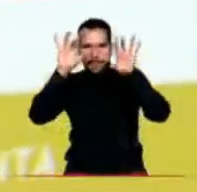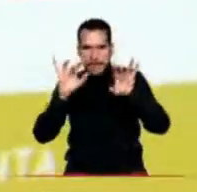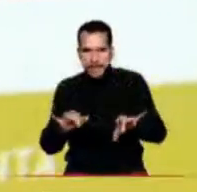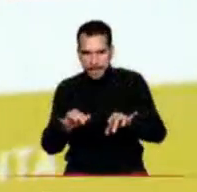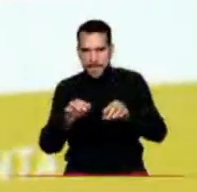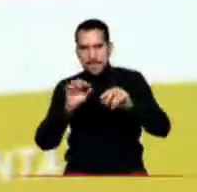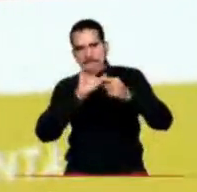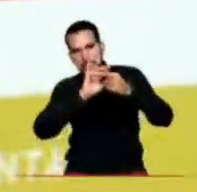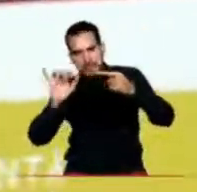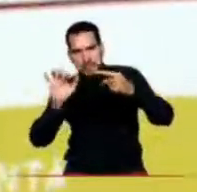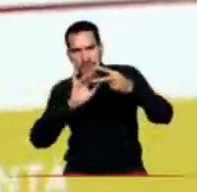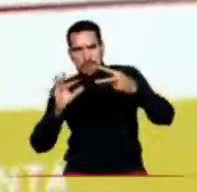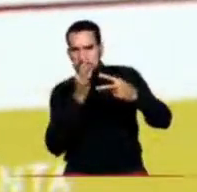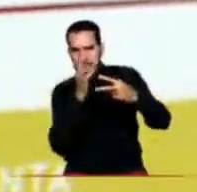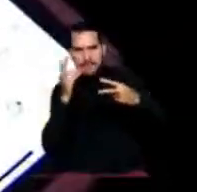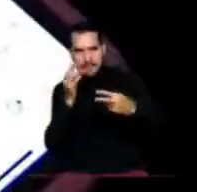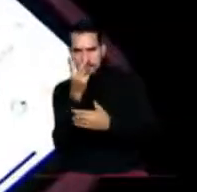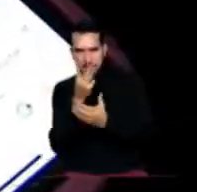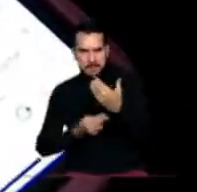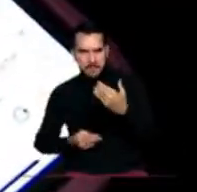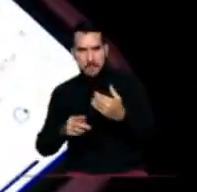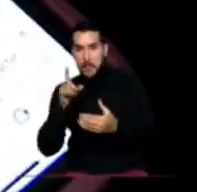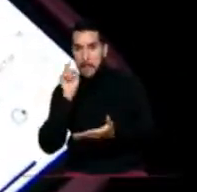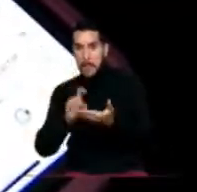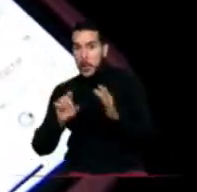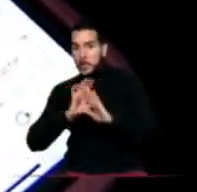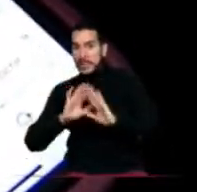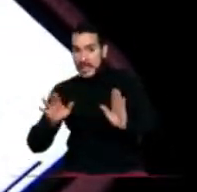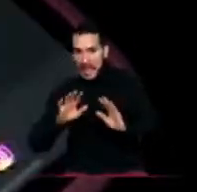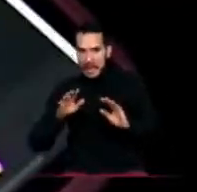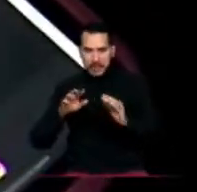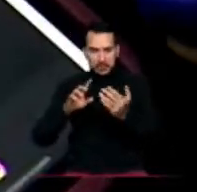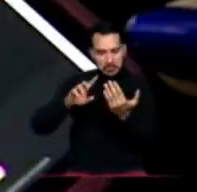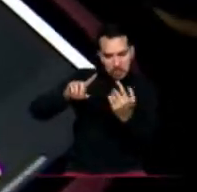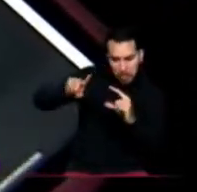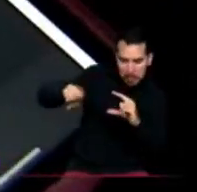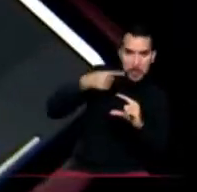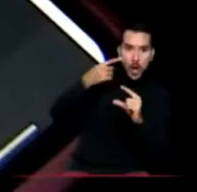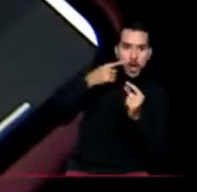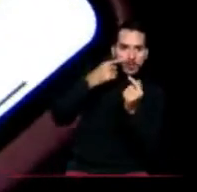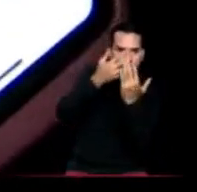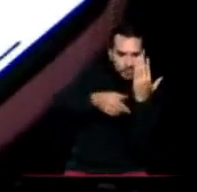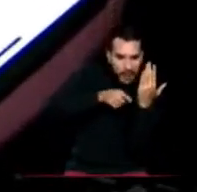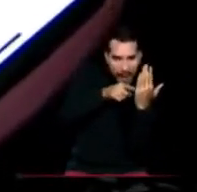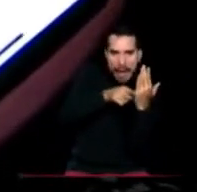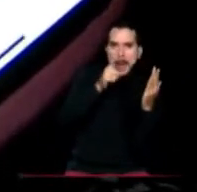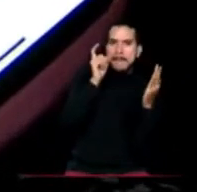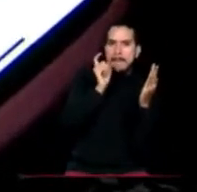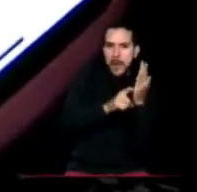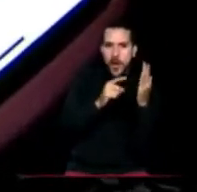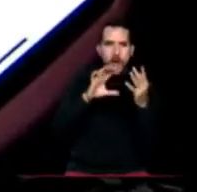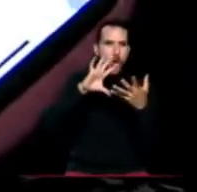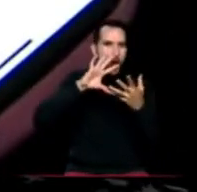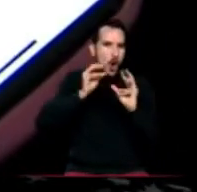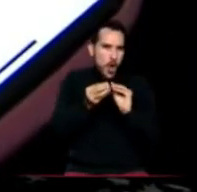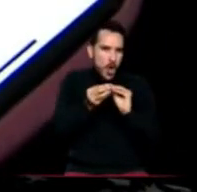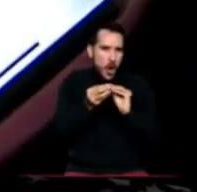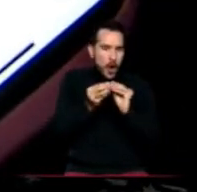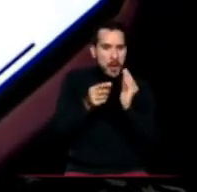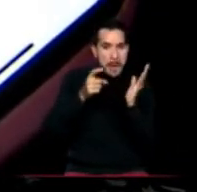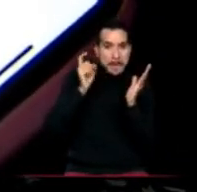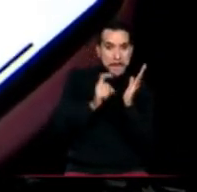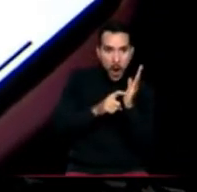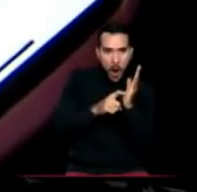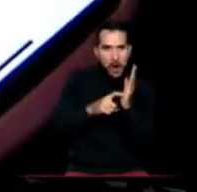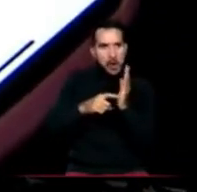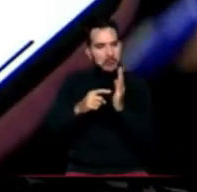nuevo. A continuación, revise su correo donde le llegará un código para verificar su cuenta. Haga clic en Validar